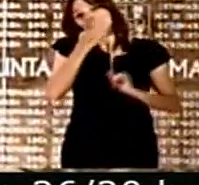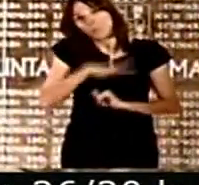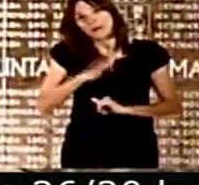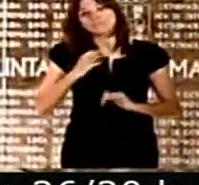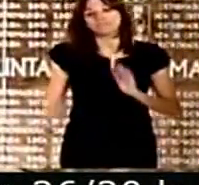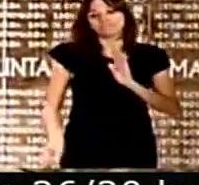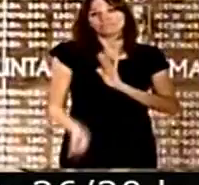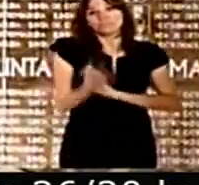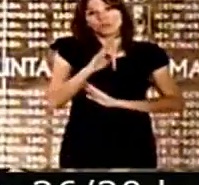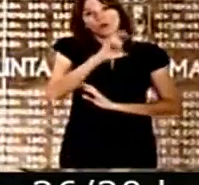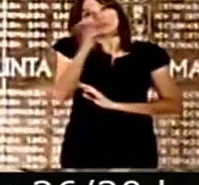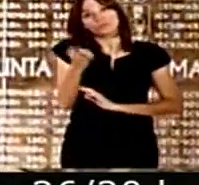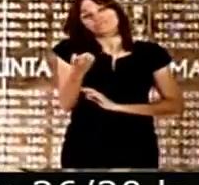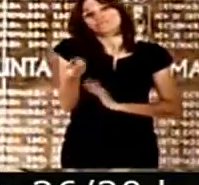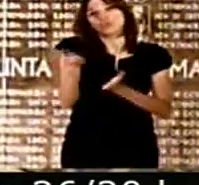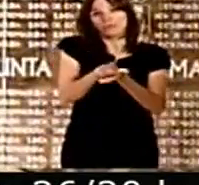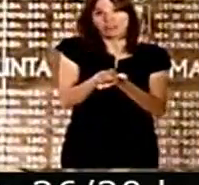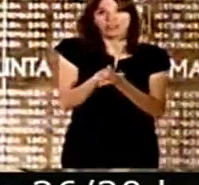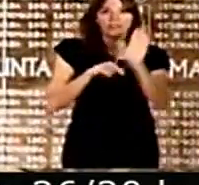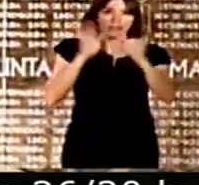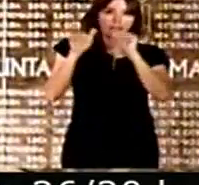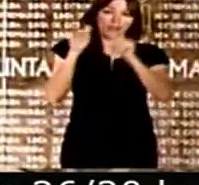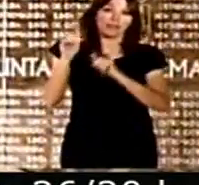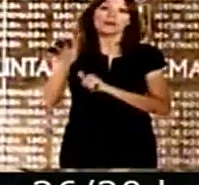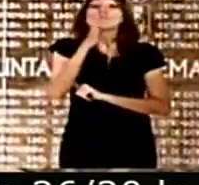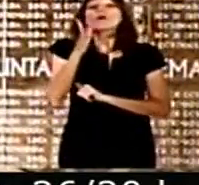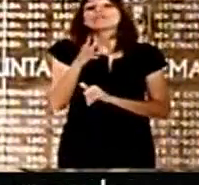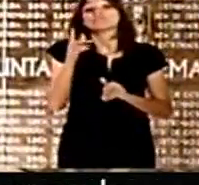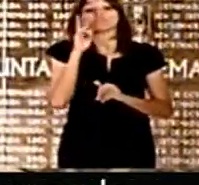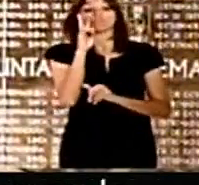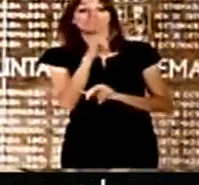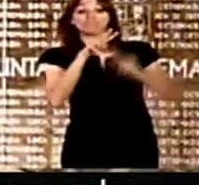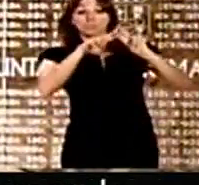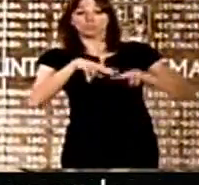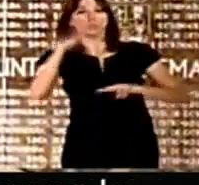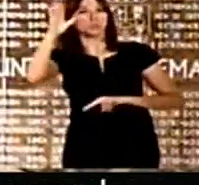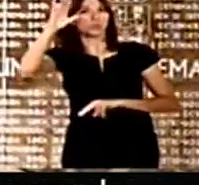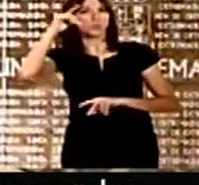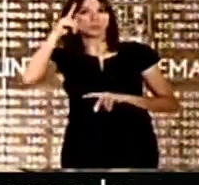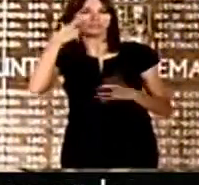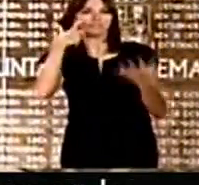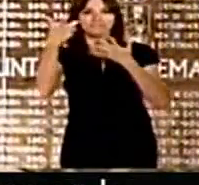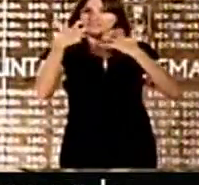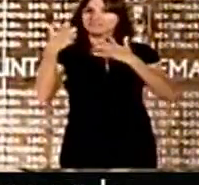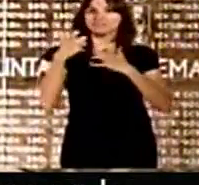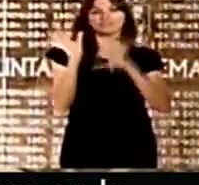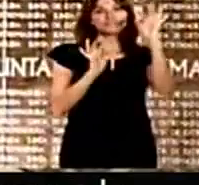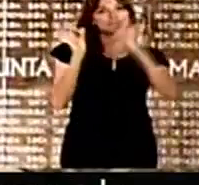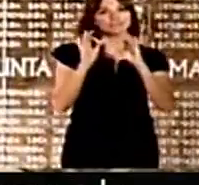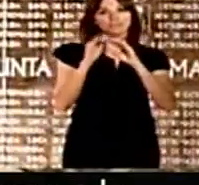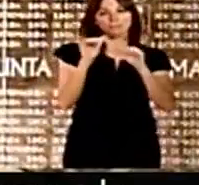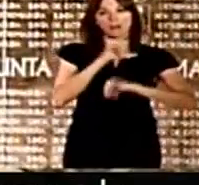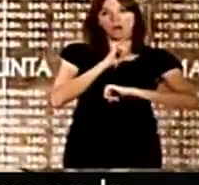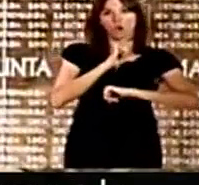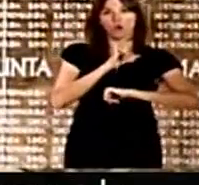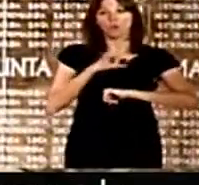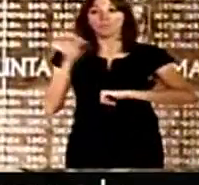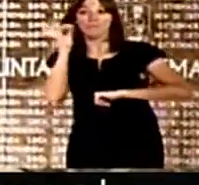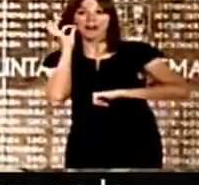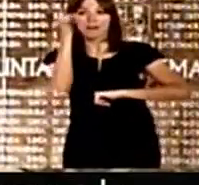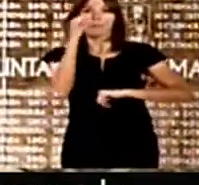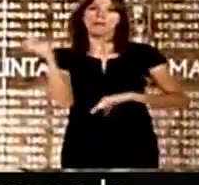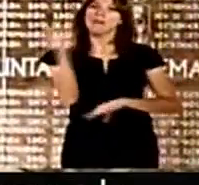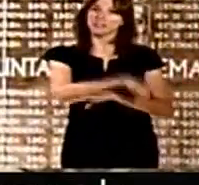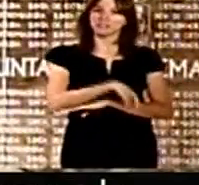convocatoria atendiendo a la necesidad de que las cifras de desempleo en la región son altas y que las cifras de desempleo femenino son siempre más altas que las